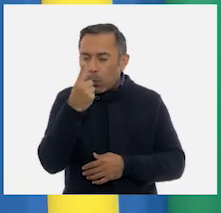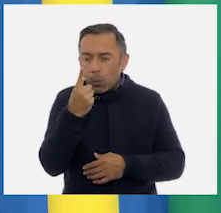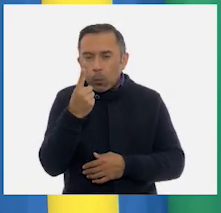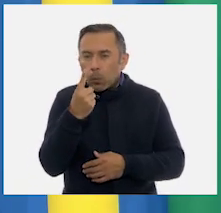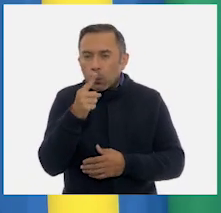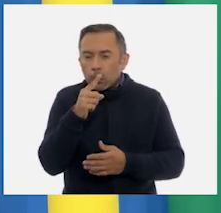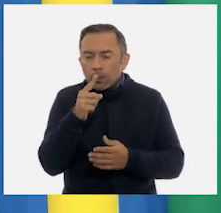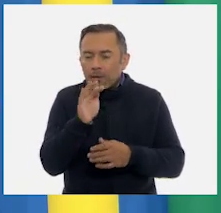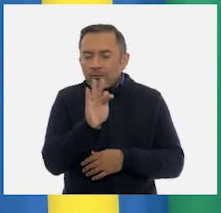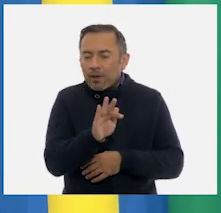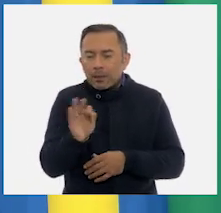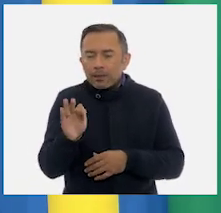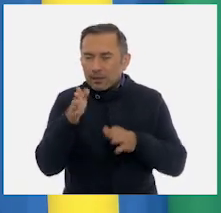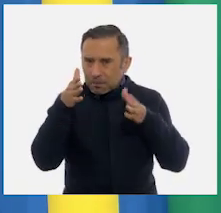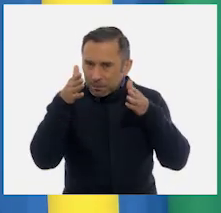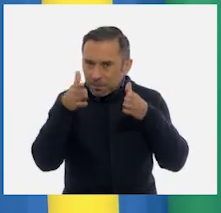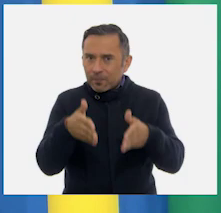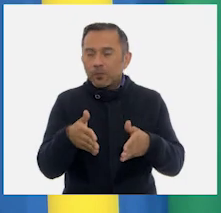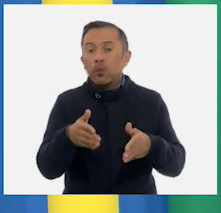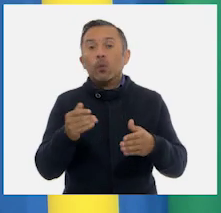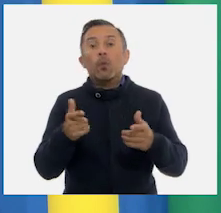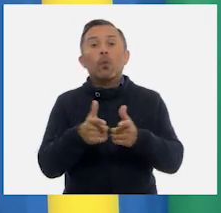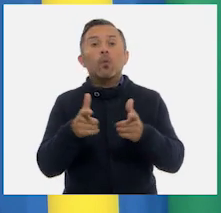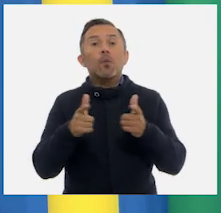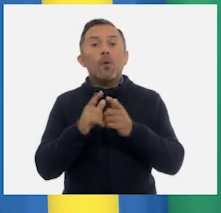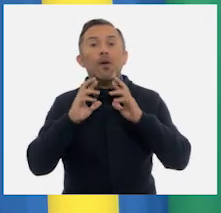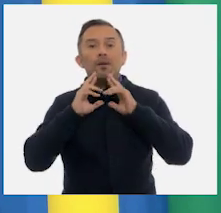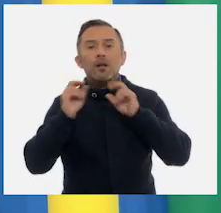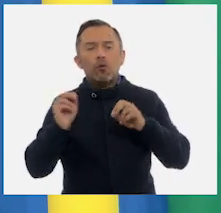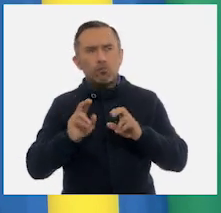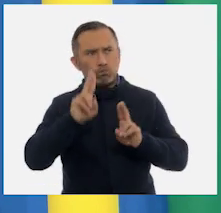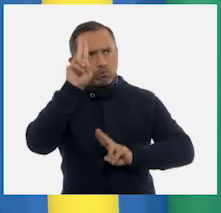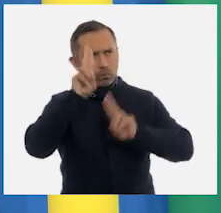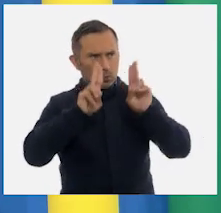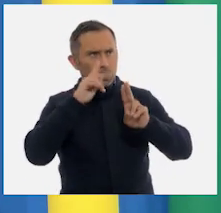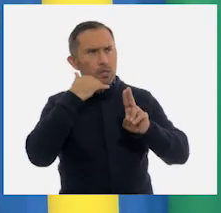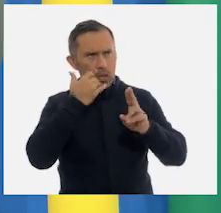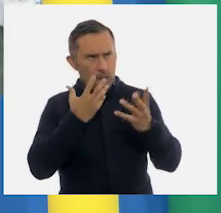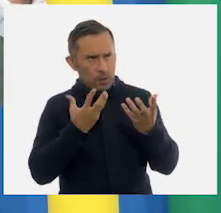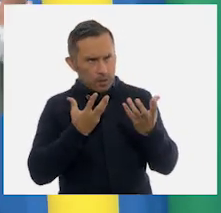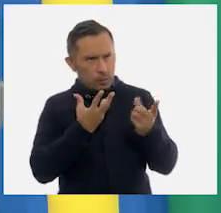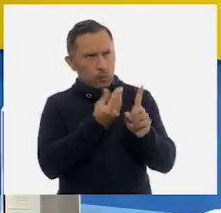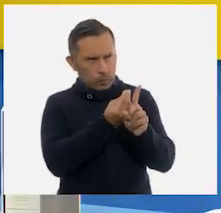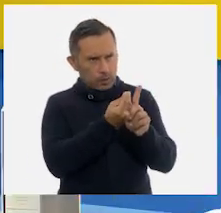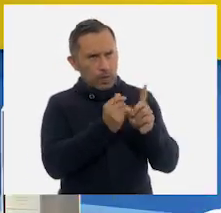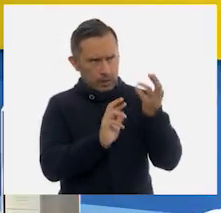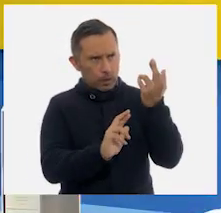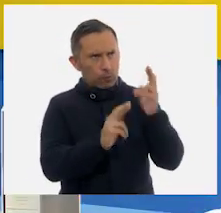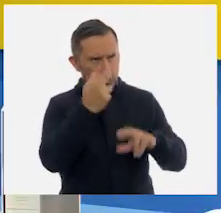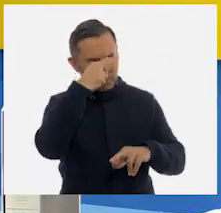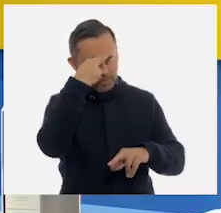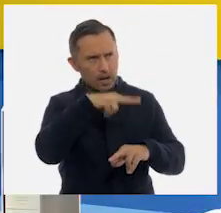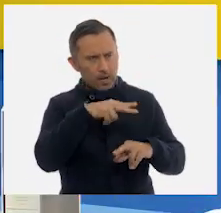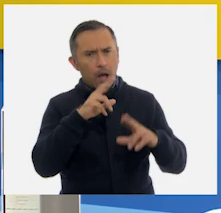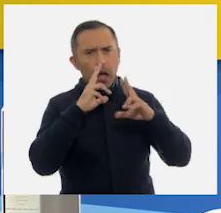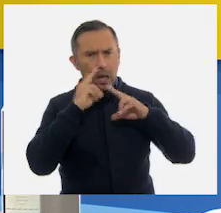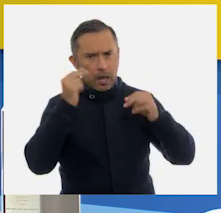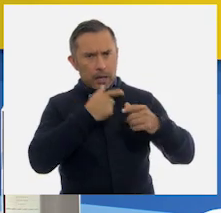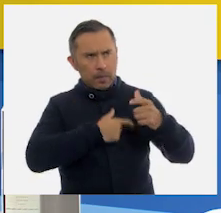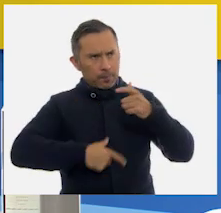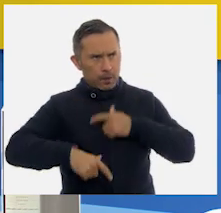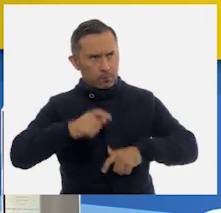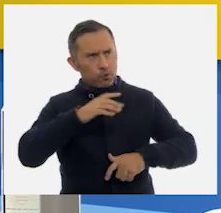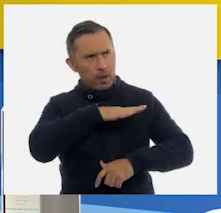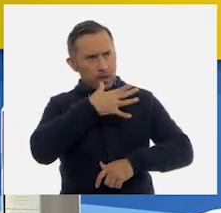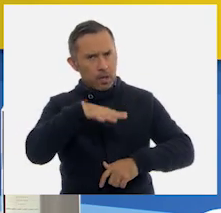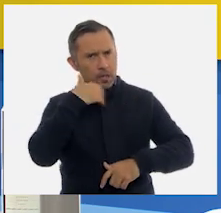es cuando un grupo de rancheros decide unirse a la revolución a las filas del general Pancho Villa. Muy bien, María. Vaya